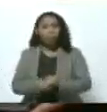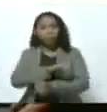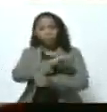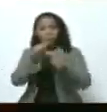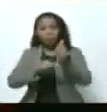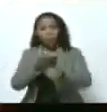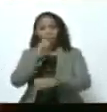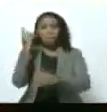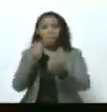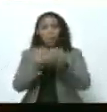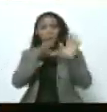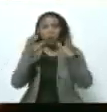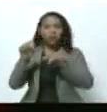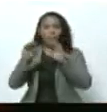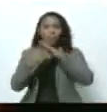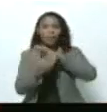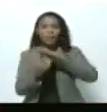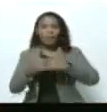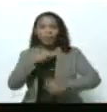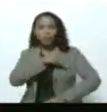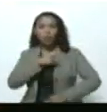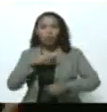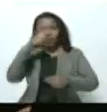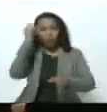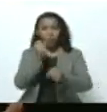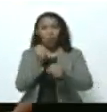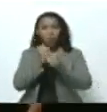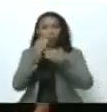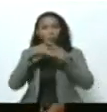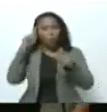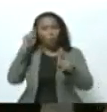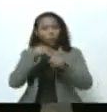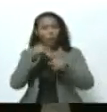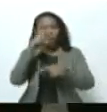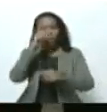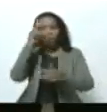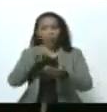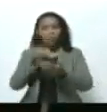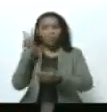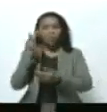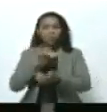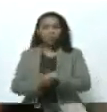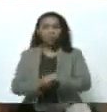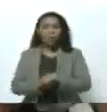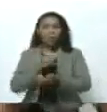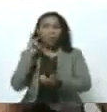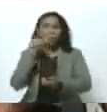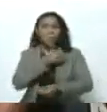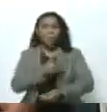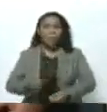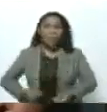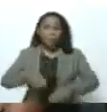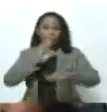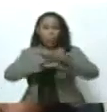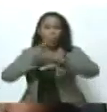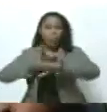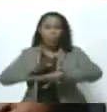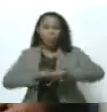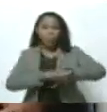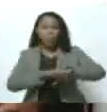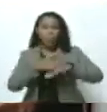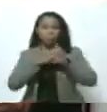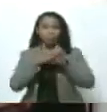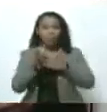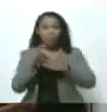hay 1.800 bases de emisiones operativas en todo el país. ¿Cuál es la meta para el año 2022? Bueno, el presidente nos ha llamado a abrir bases de